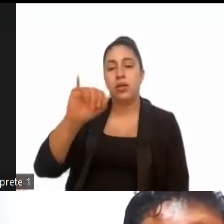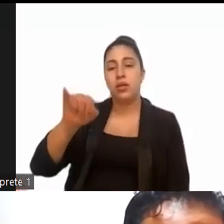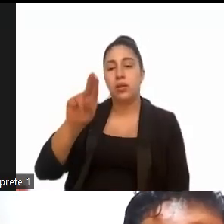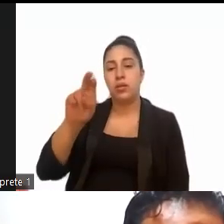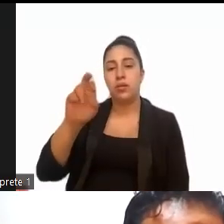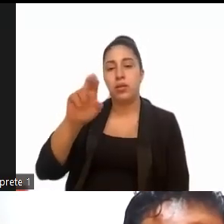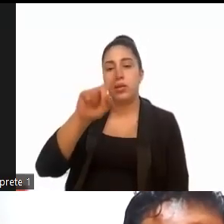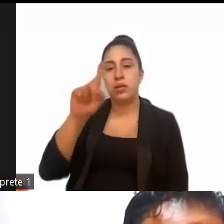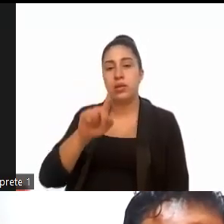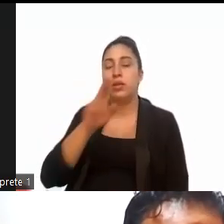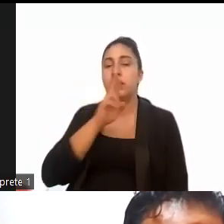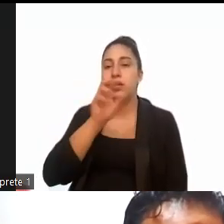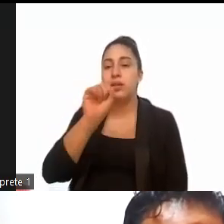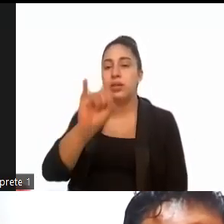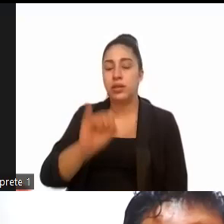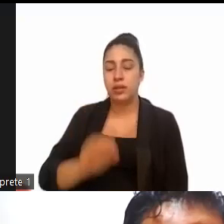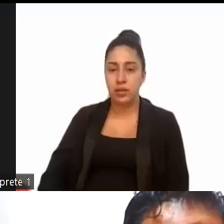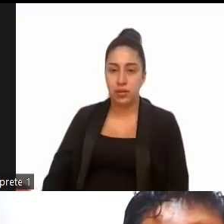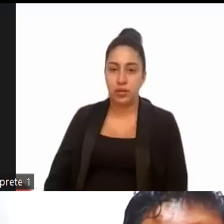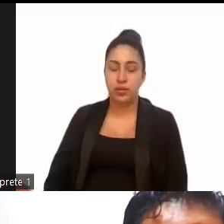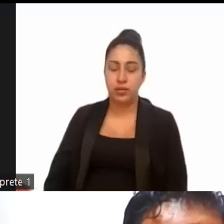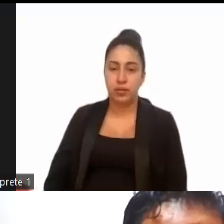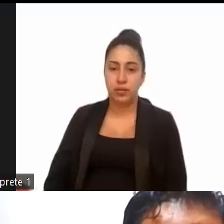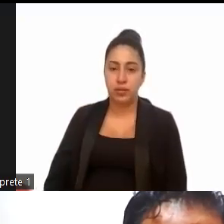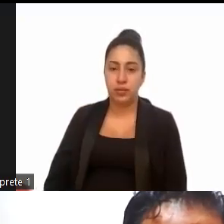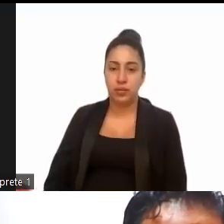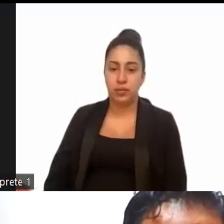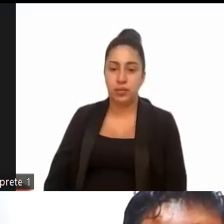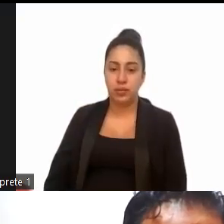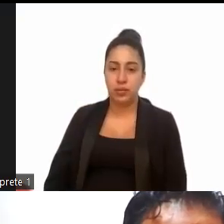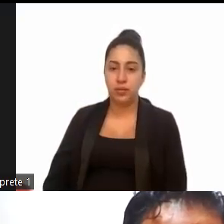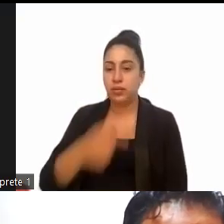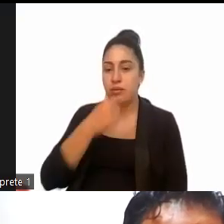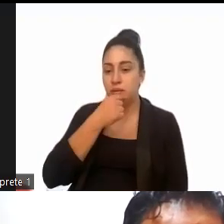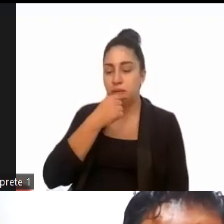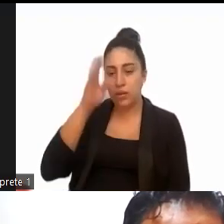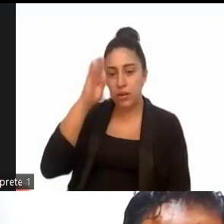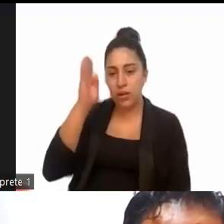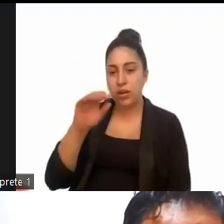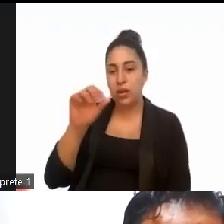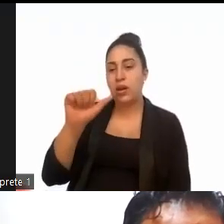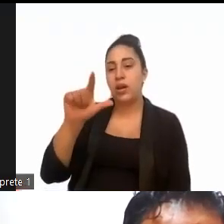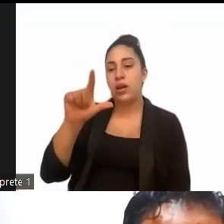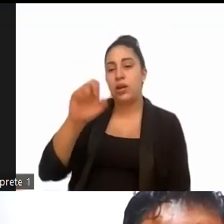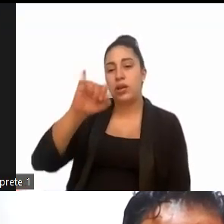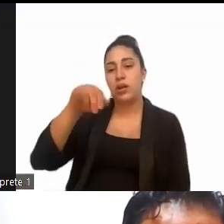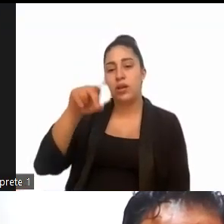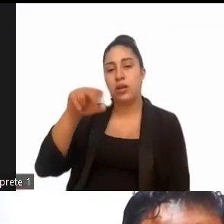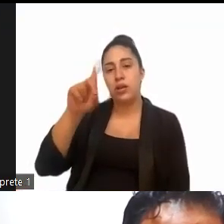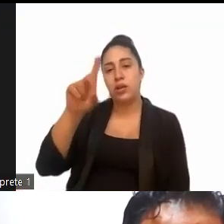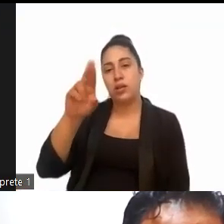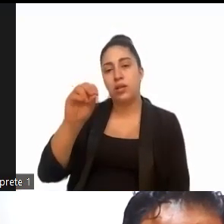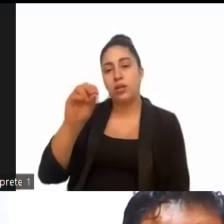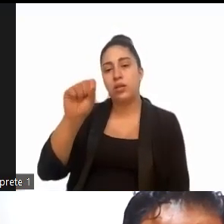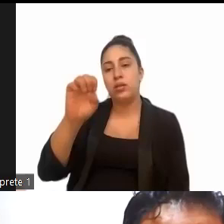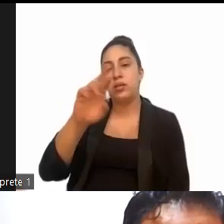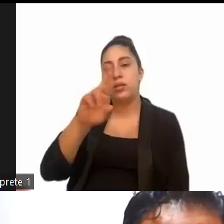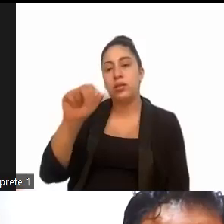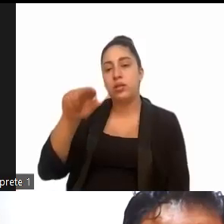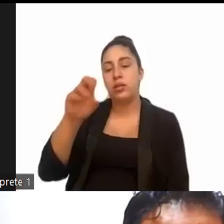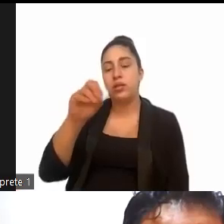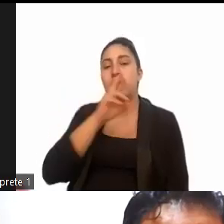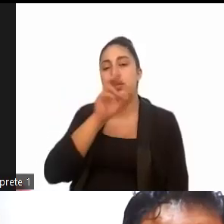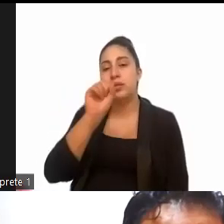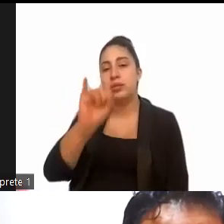Buen día. Marta Juárez, a favor. Maestro Alejandro Serrano Pastor. Serrano Pastor, a favor.